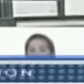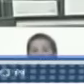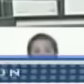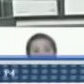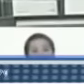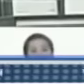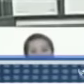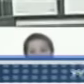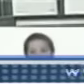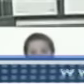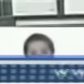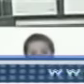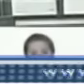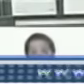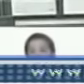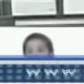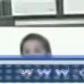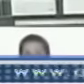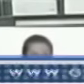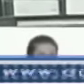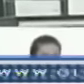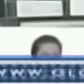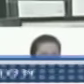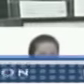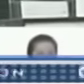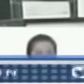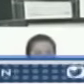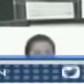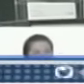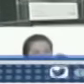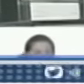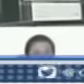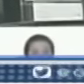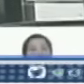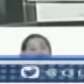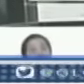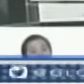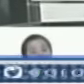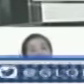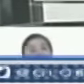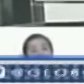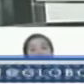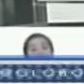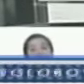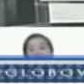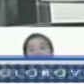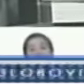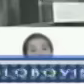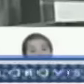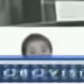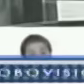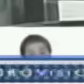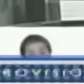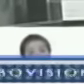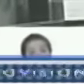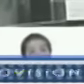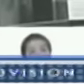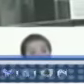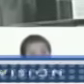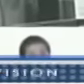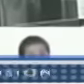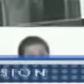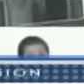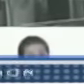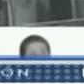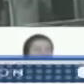todo el pueblo de Venezuela que se mantenga alerta ante cualquier situación, sobre todo aquellos que viven cerca de